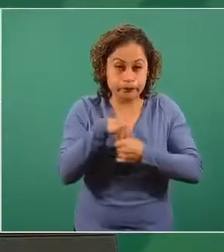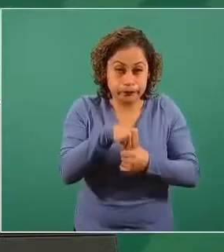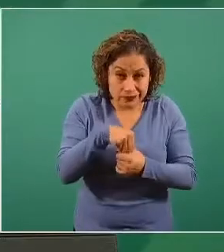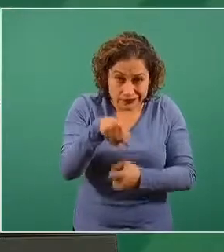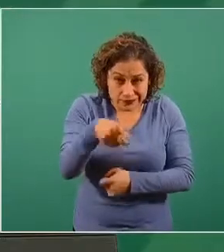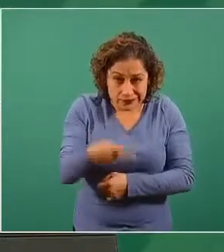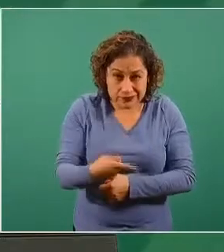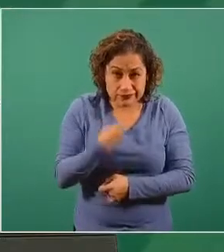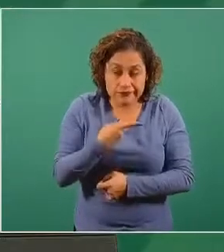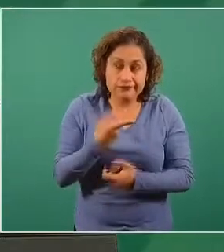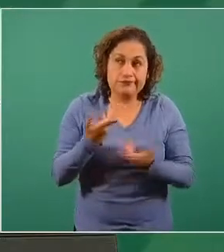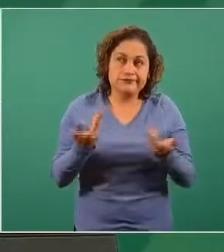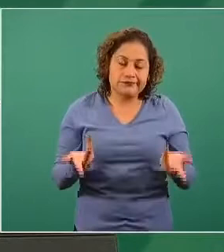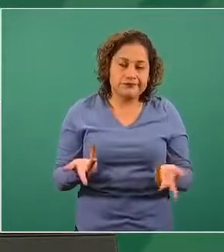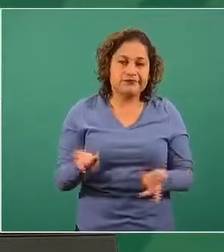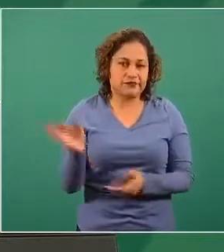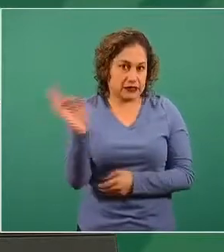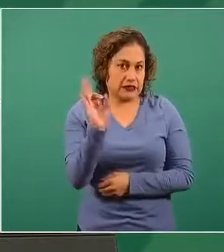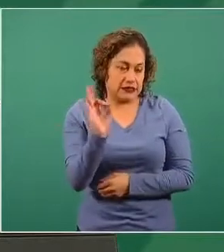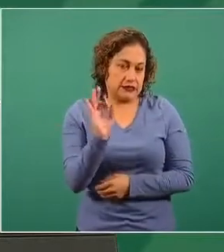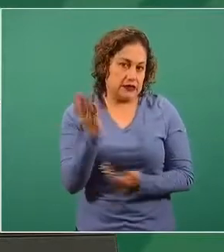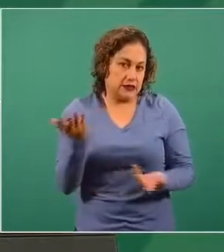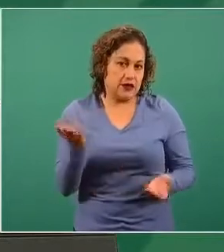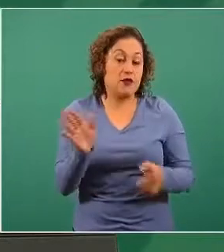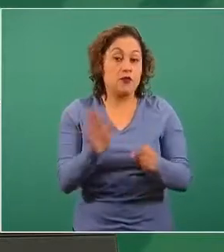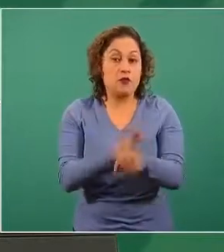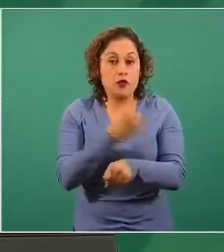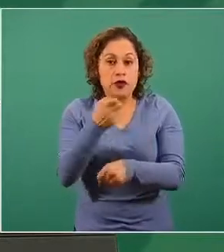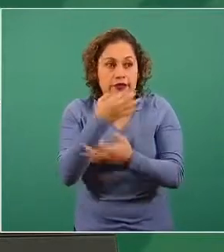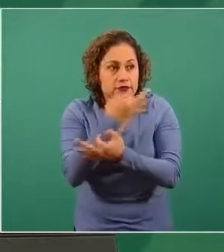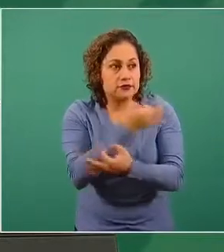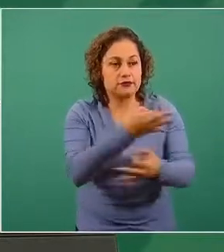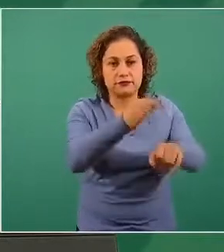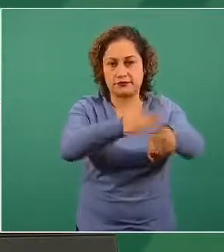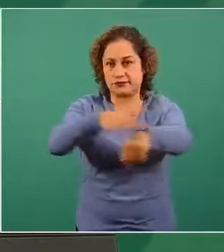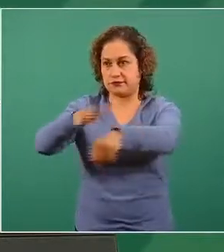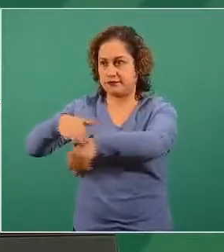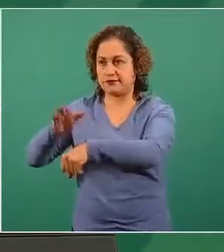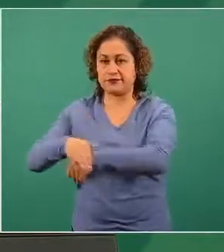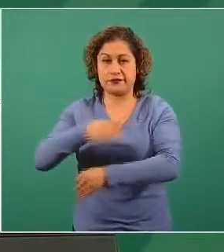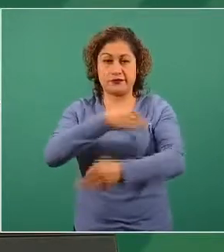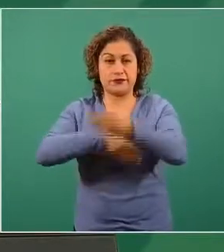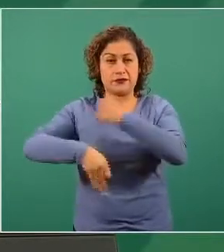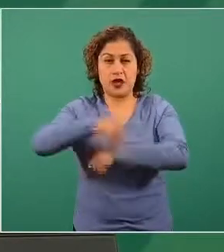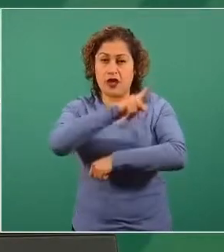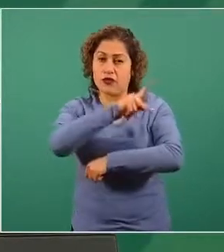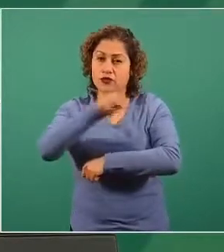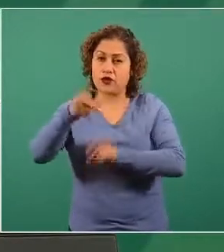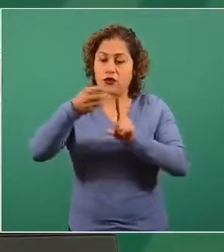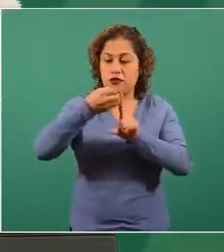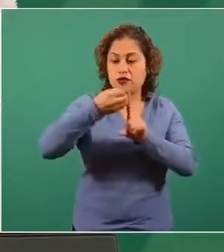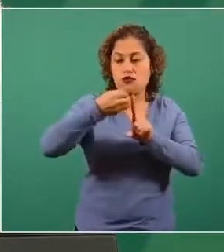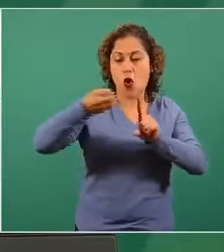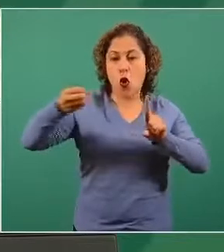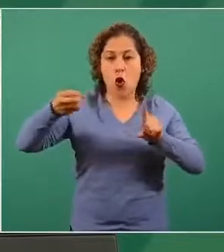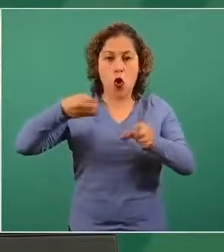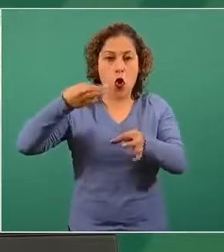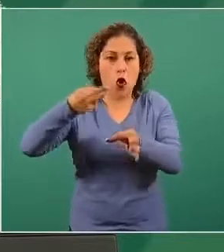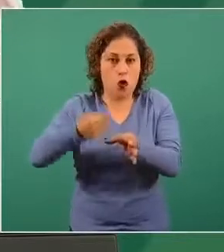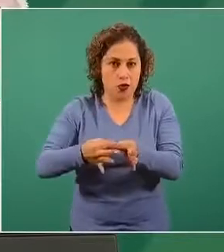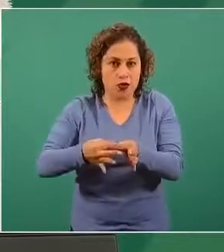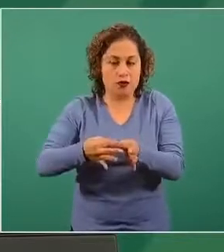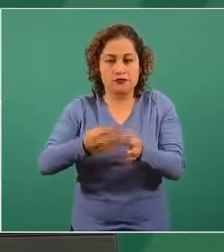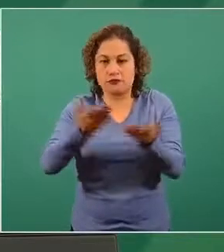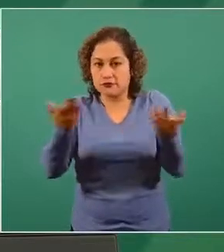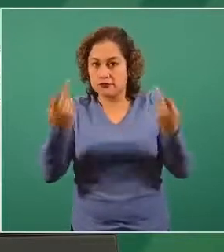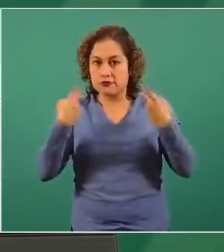sí, pero si somos ordenados todos y todas, si tenemos esta paciencia y queremos